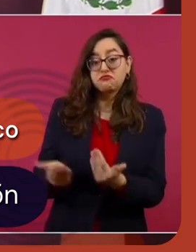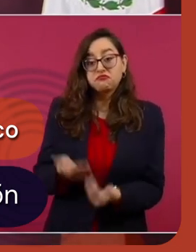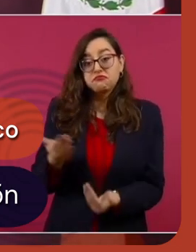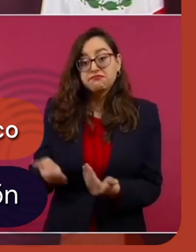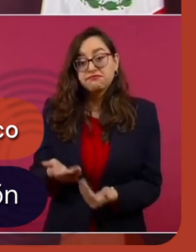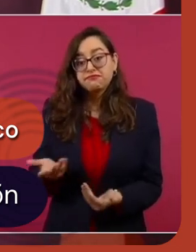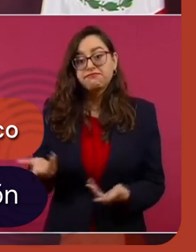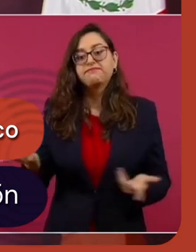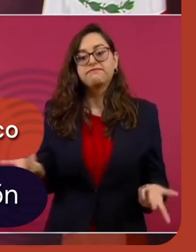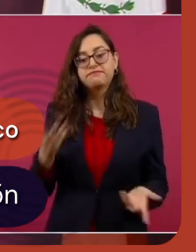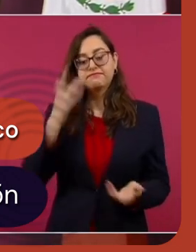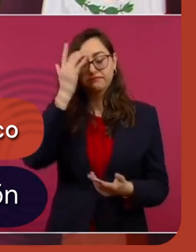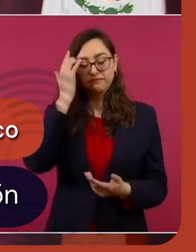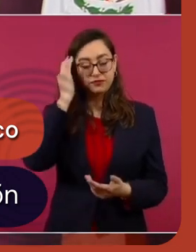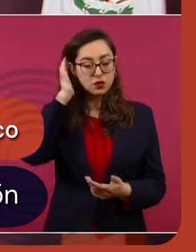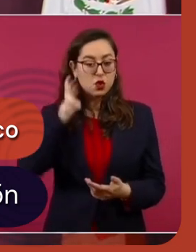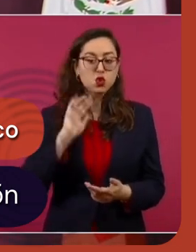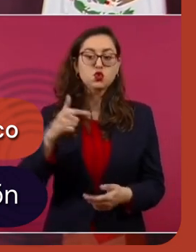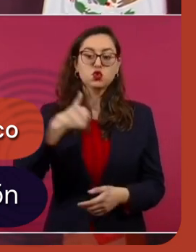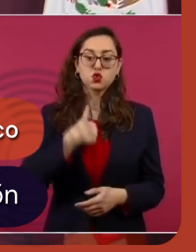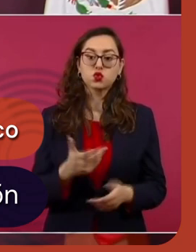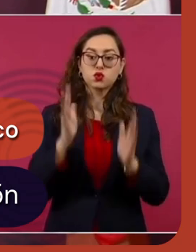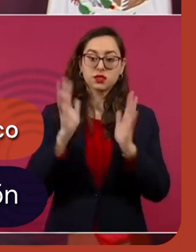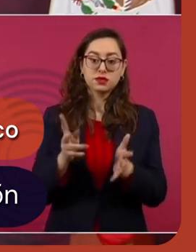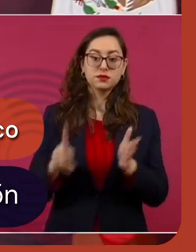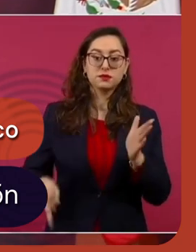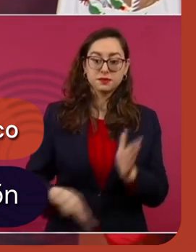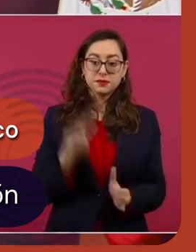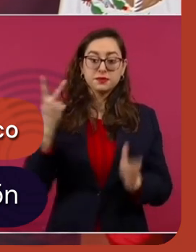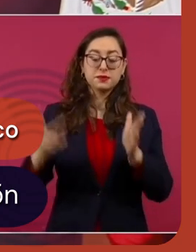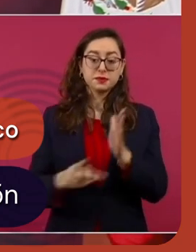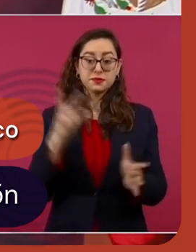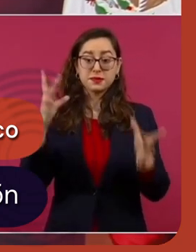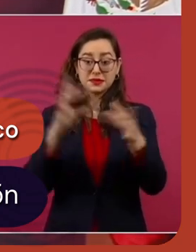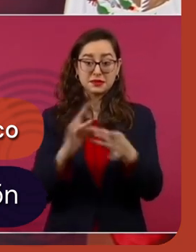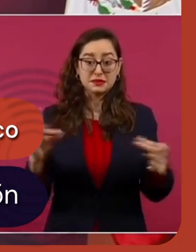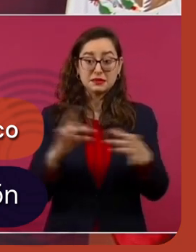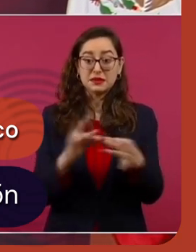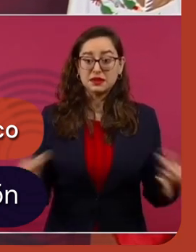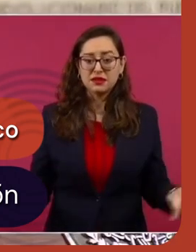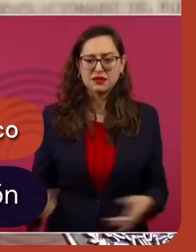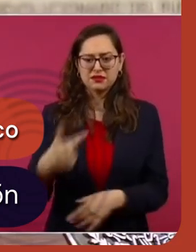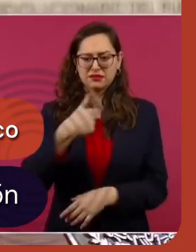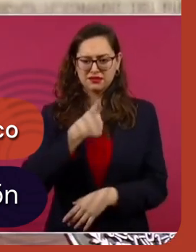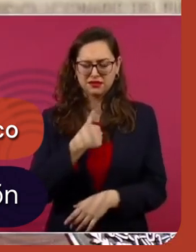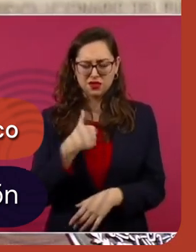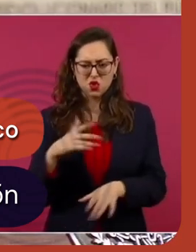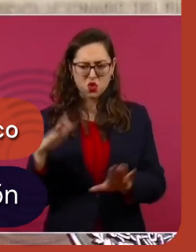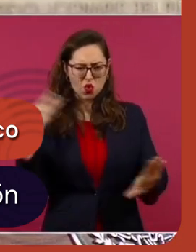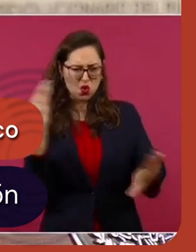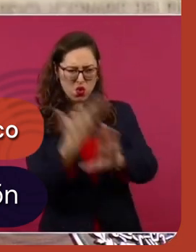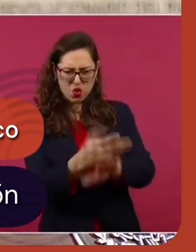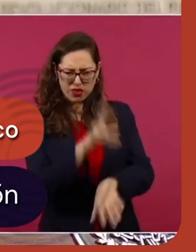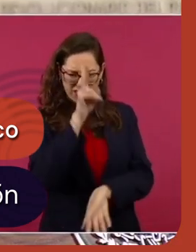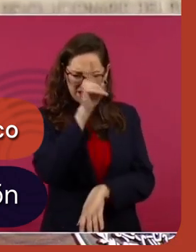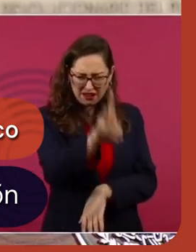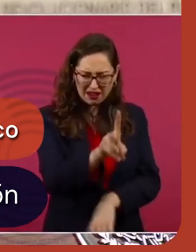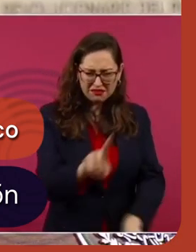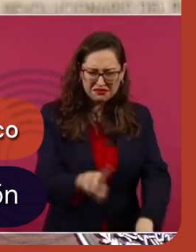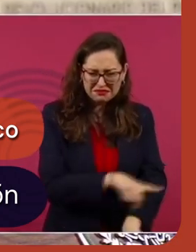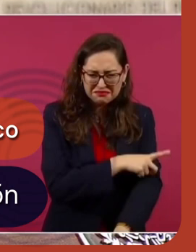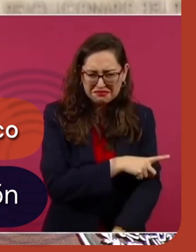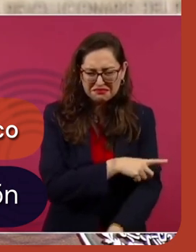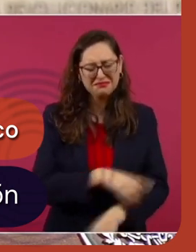en varias ocasiones he expresado que no es mi fuerte la venganza. Desde que